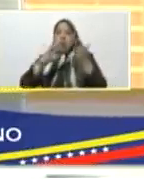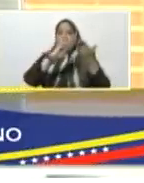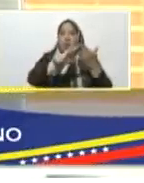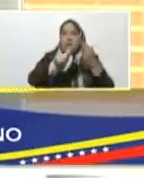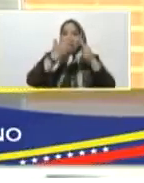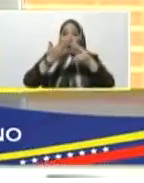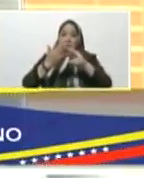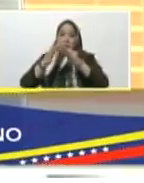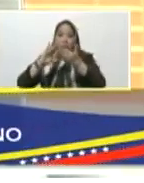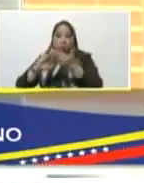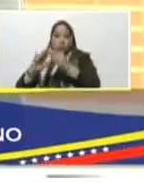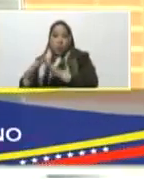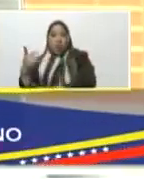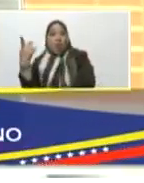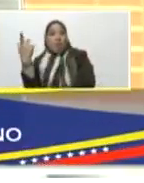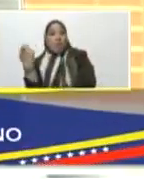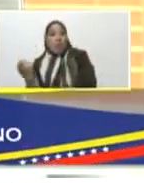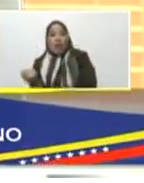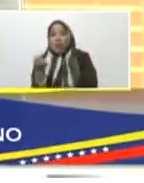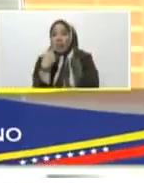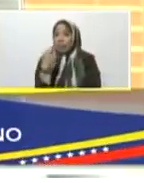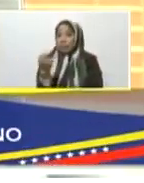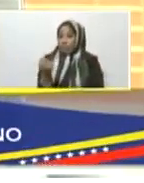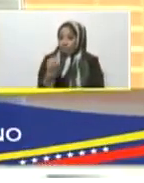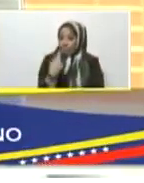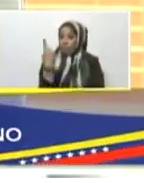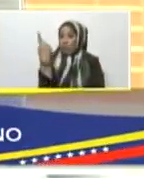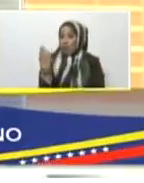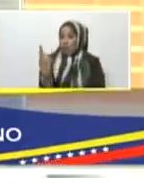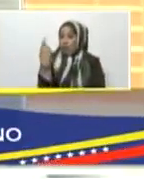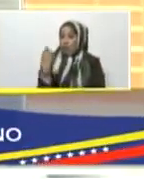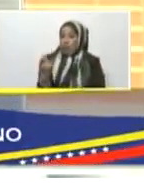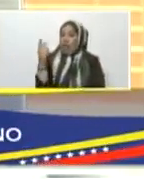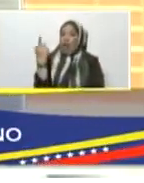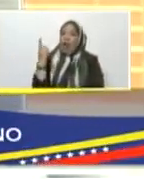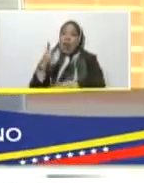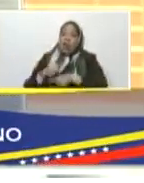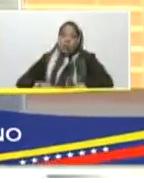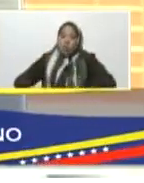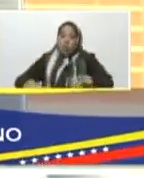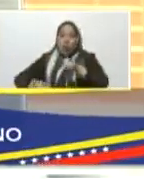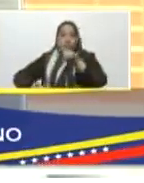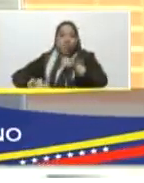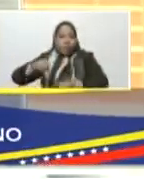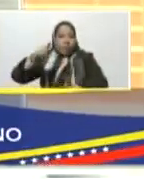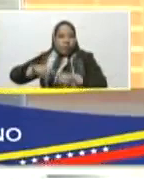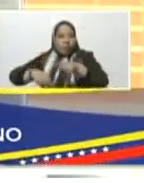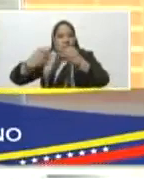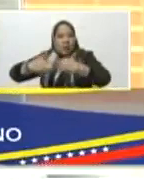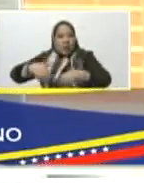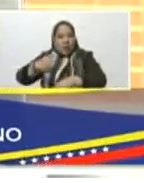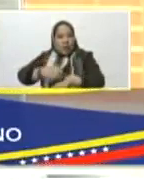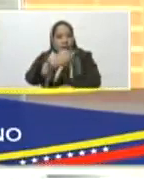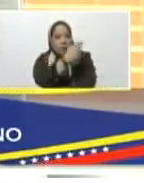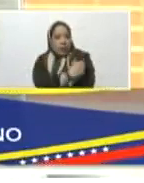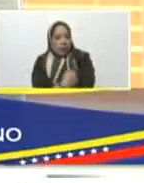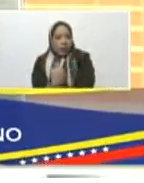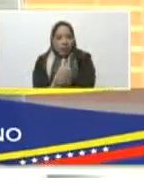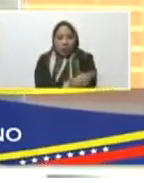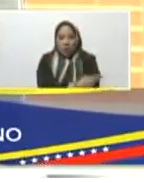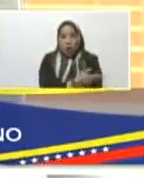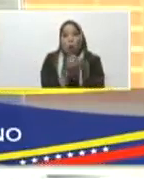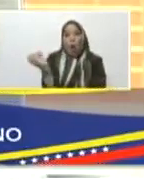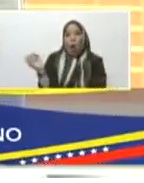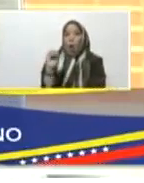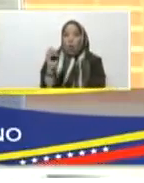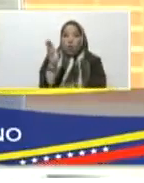casos de falta de insumos médicos, casos de infraestructura y casos individuales de personas que tal vez no han sido atendidas